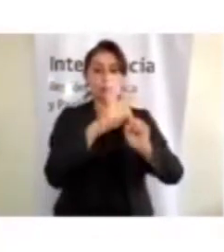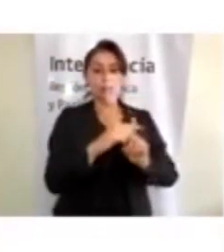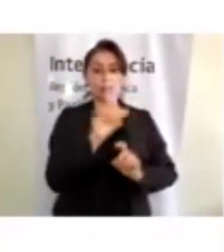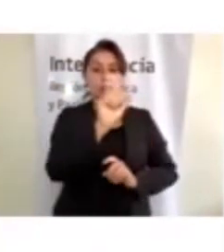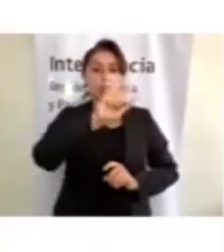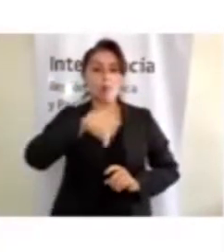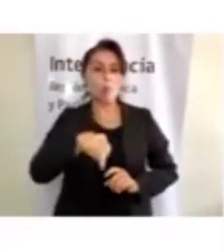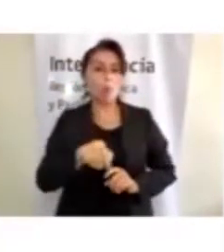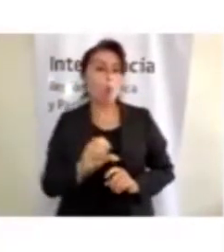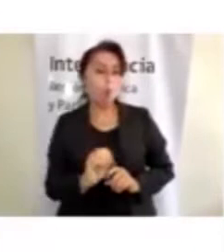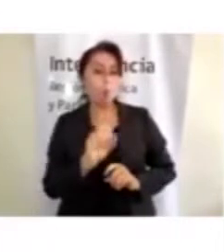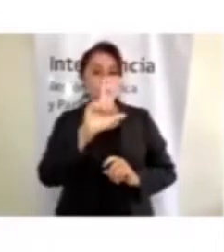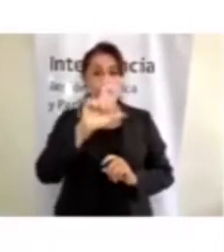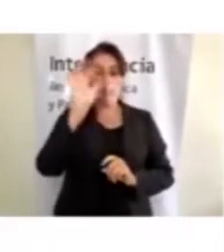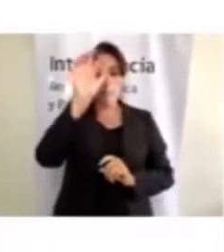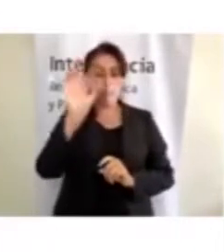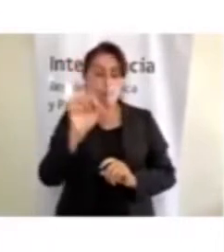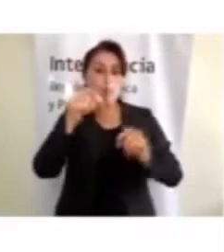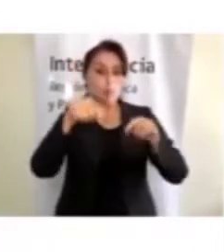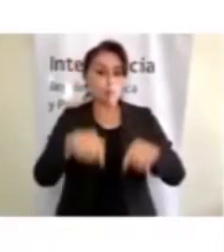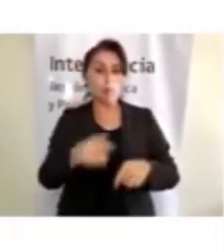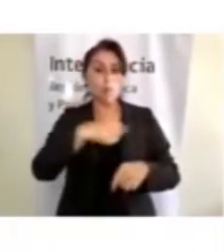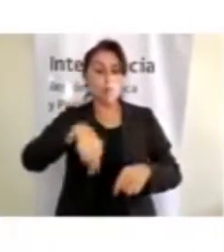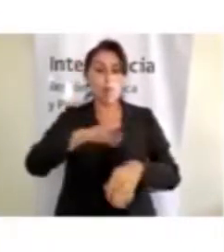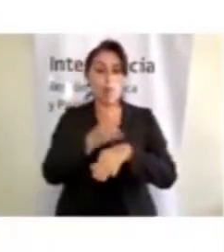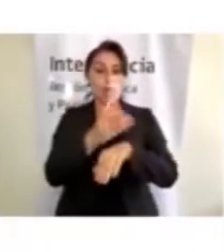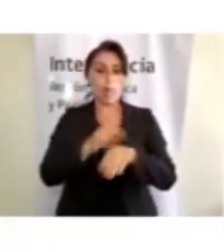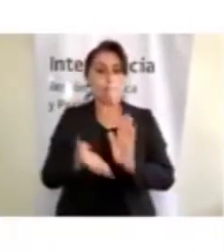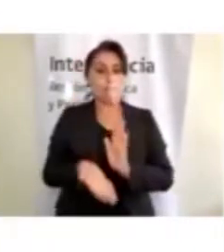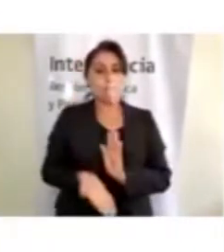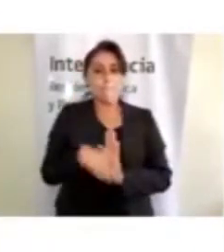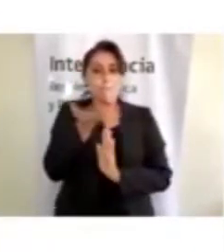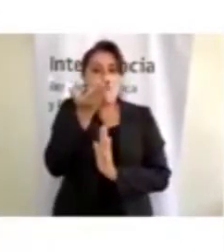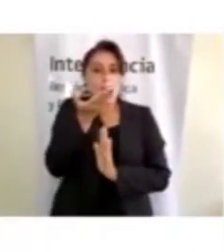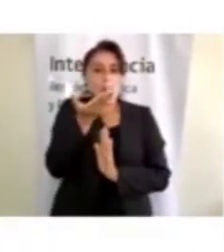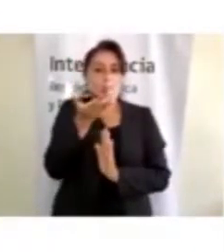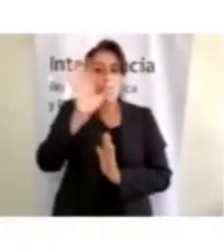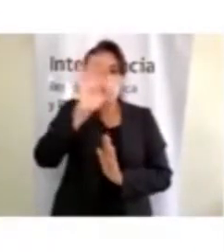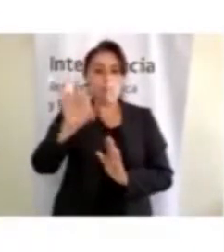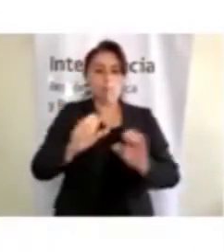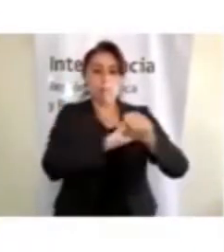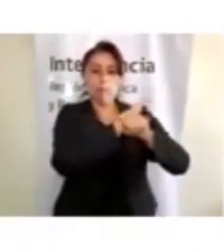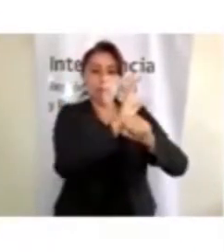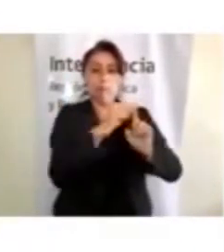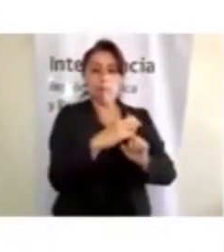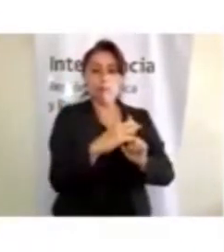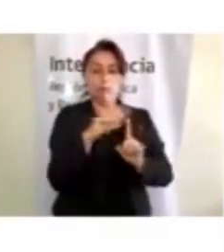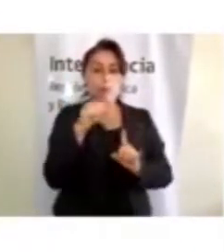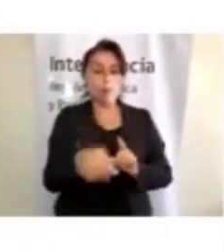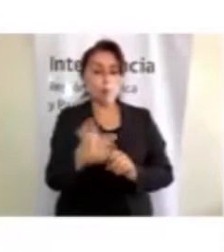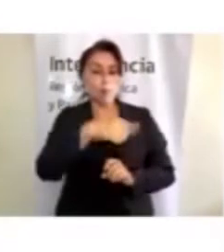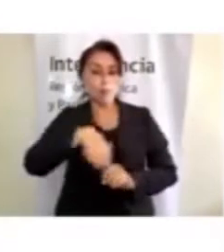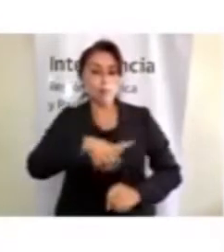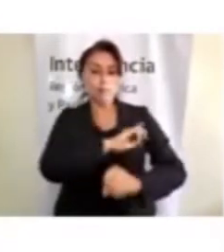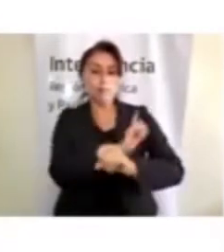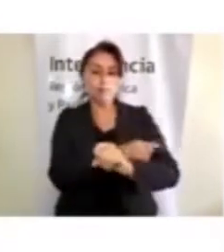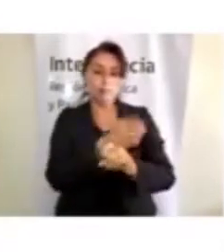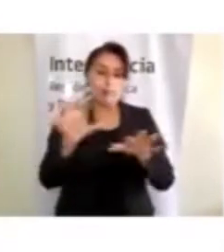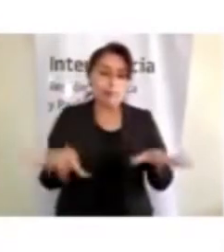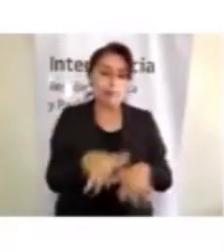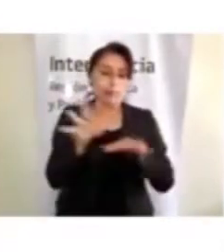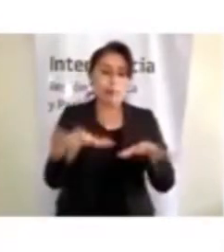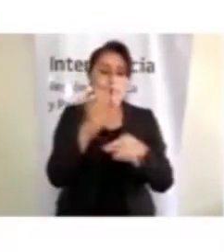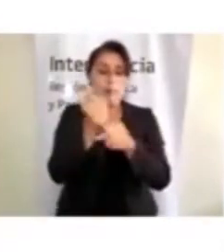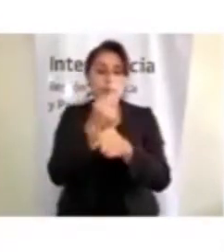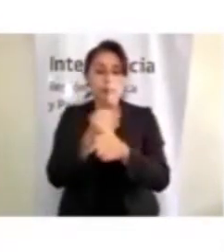día nosotros nuevamente tenemos una de las más altas positividades a nivel nacional, pero seguimos reforzando, seguimos trabajando